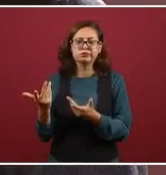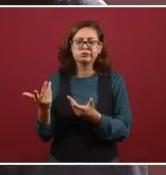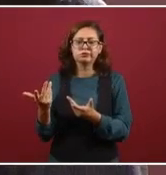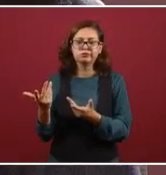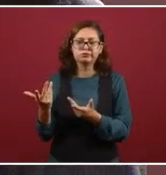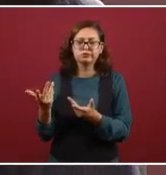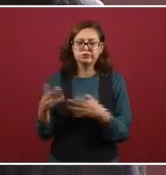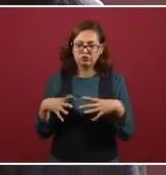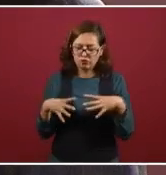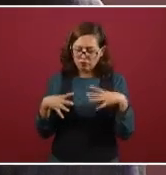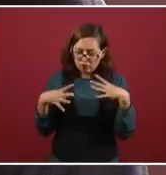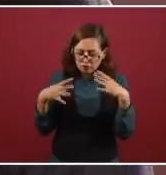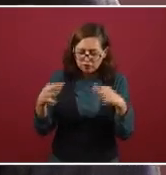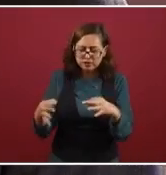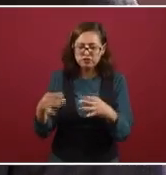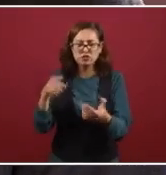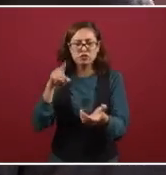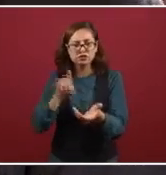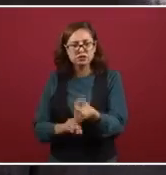participan en fundaciones,